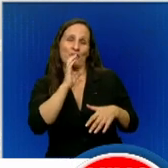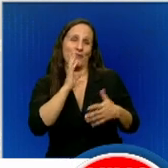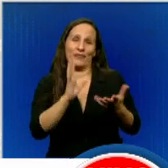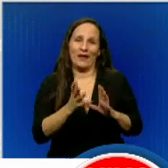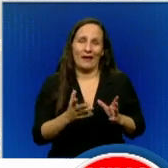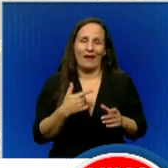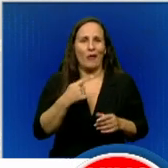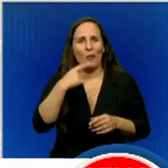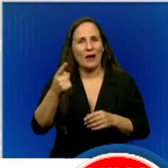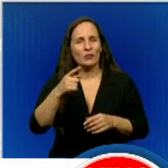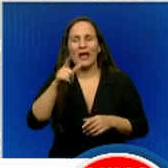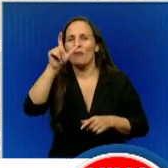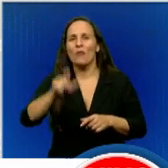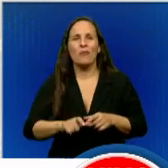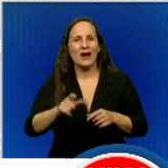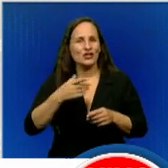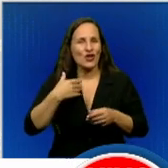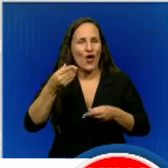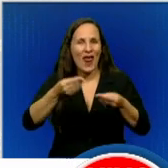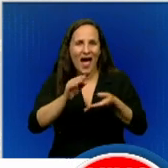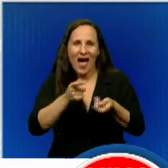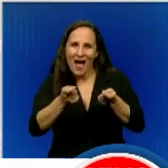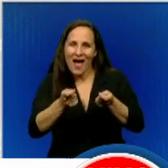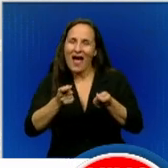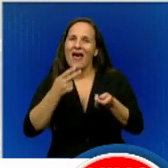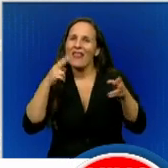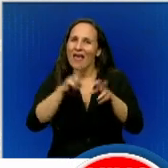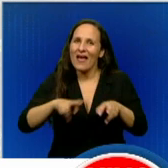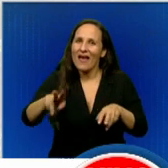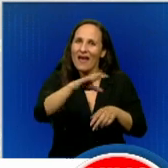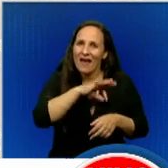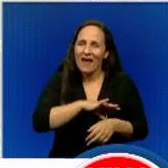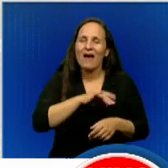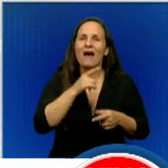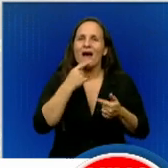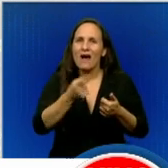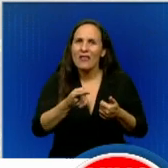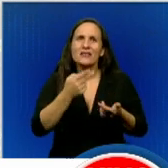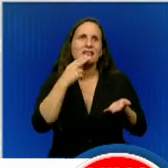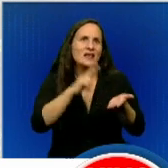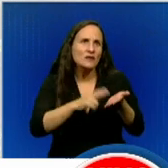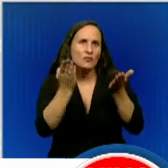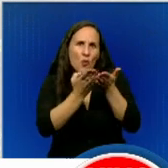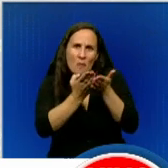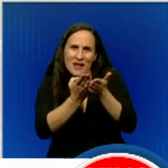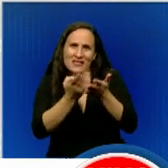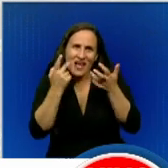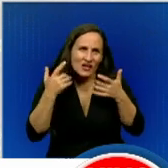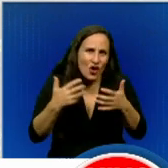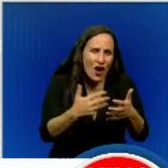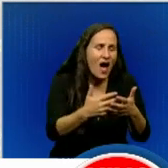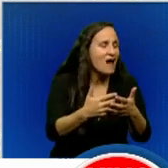a la administradora federal de ingresos públicos si había un estudio sobre la incidencia distributiva de este impuesto y no lo